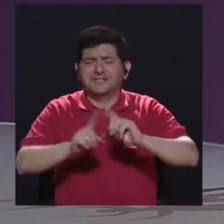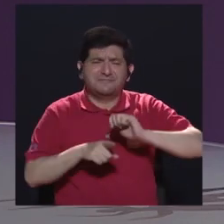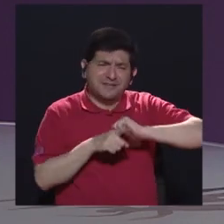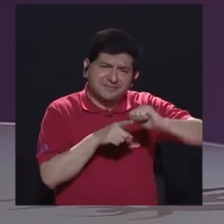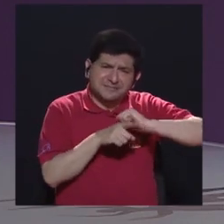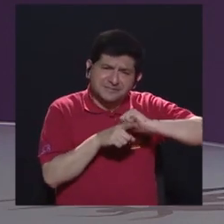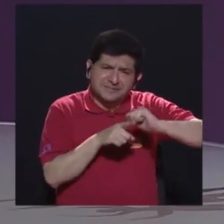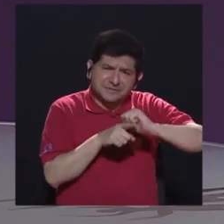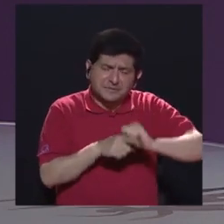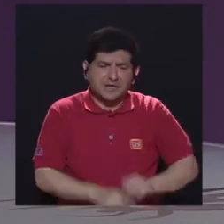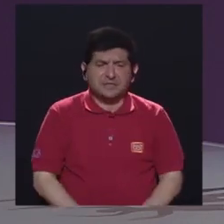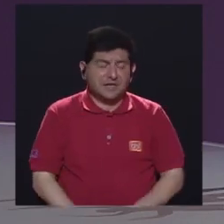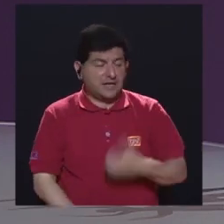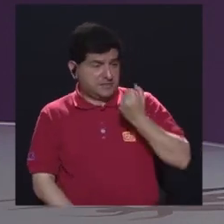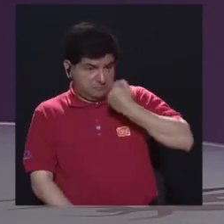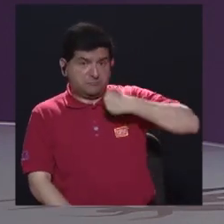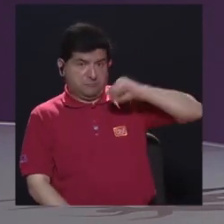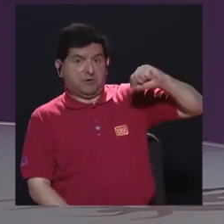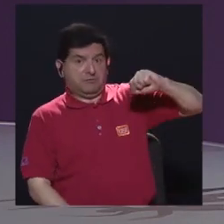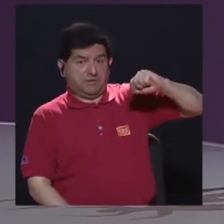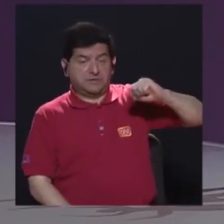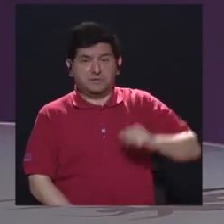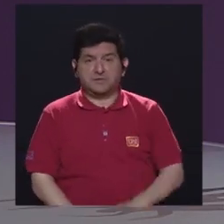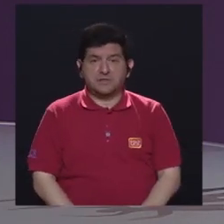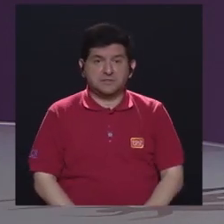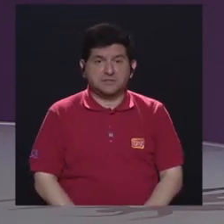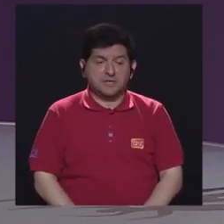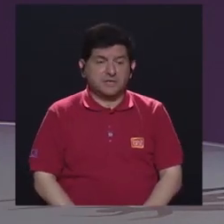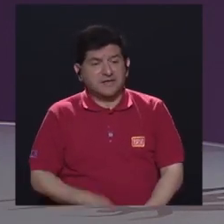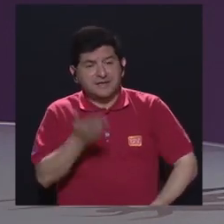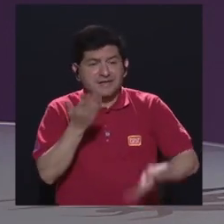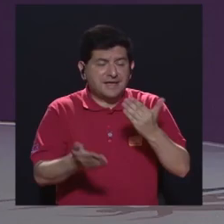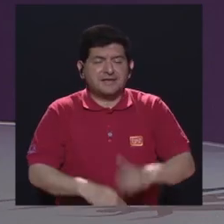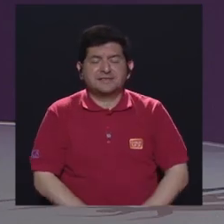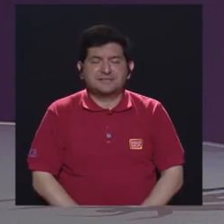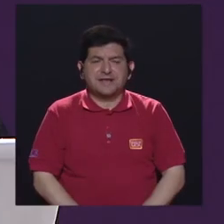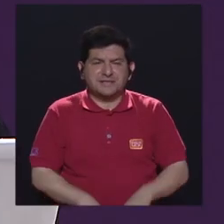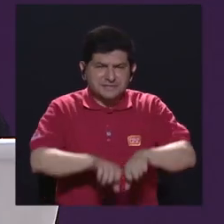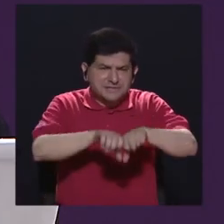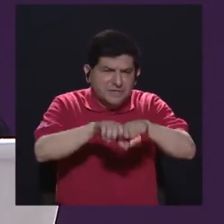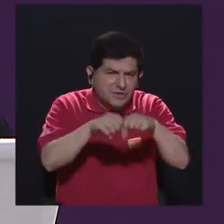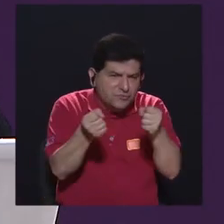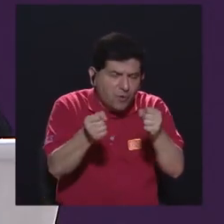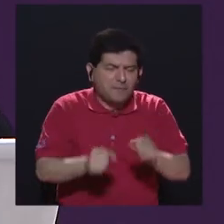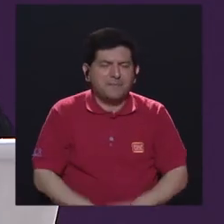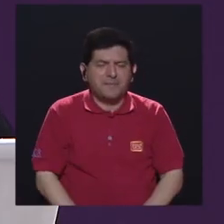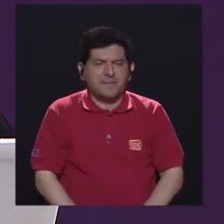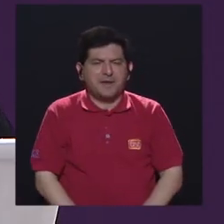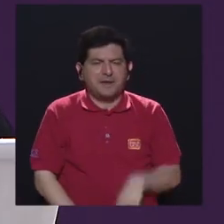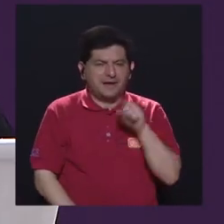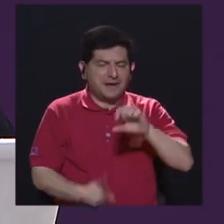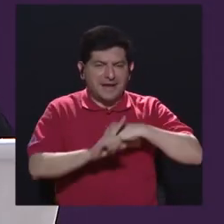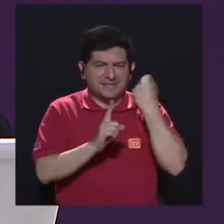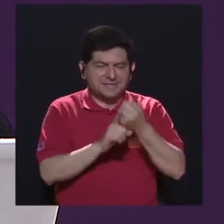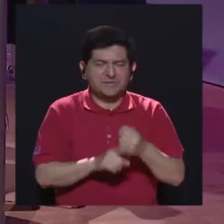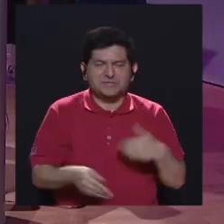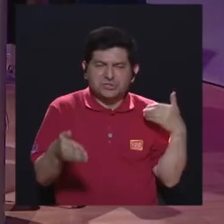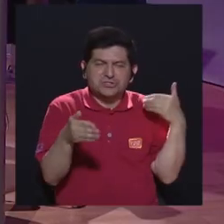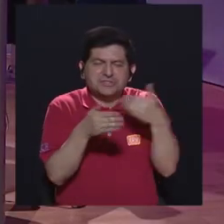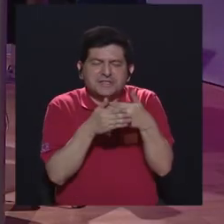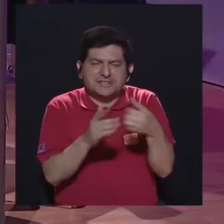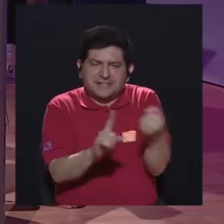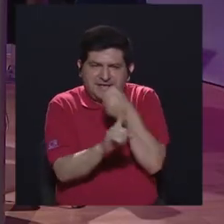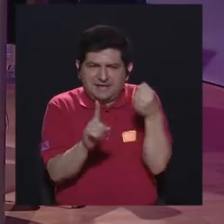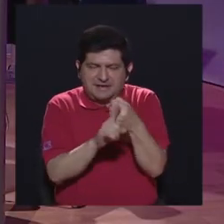prácticas bien disidentes que rayan como con un tema de violencia, que hay una línea muy delgada con la que se puede jugar mucho